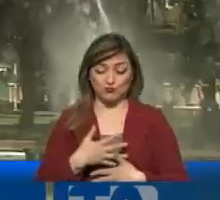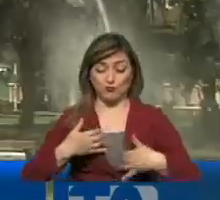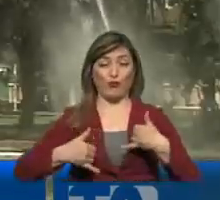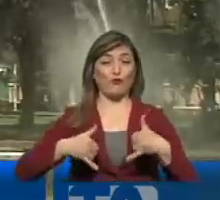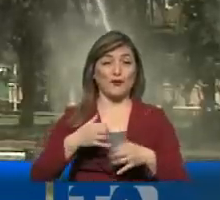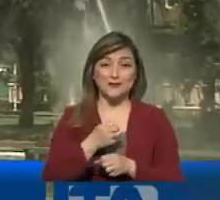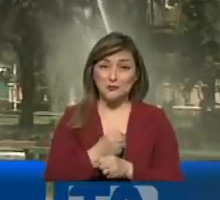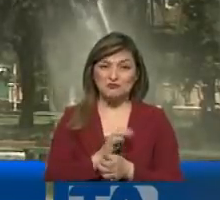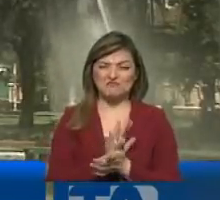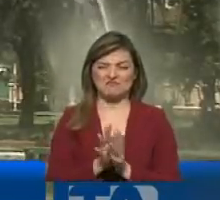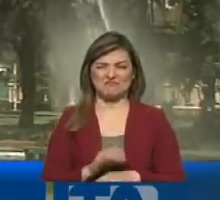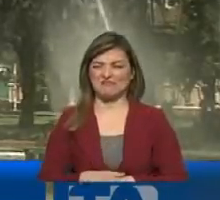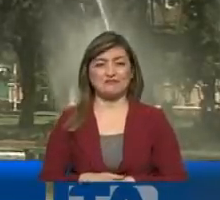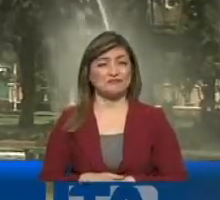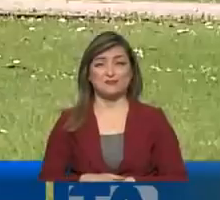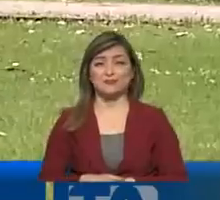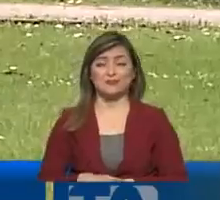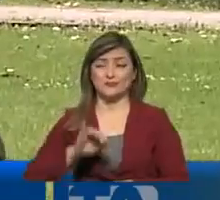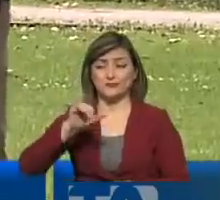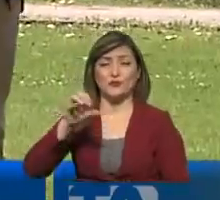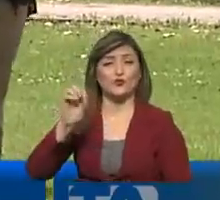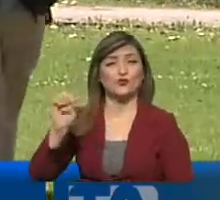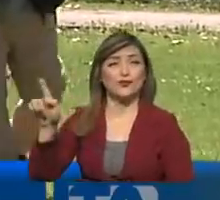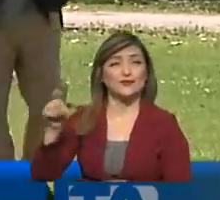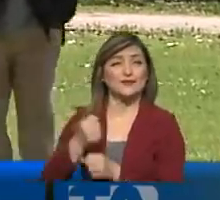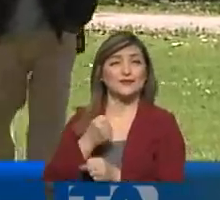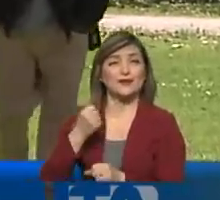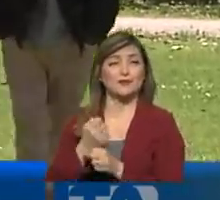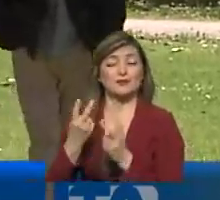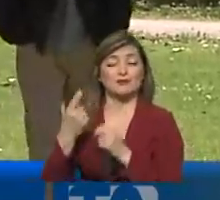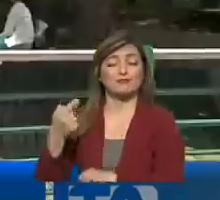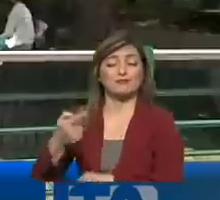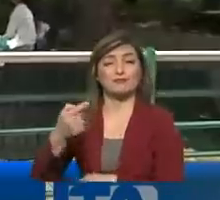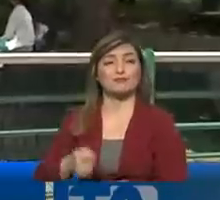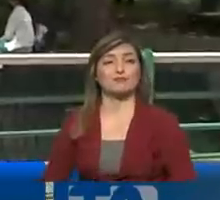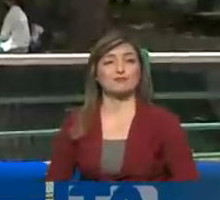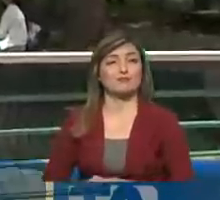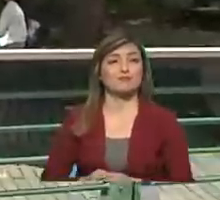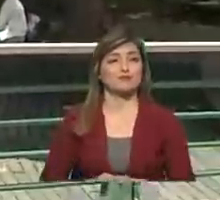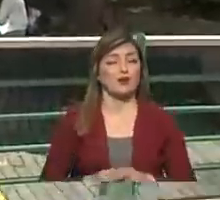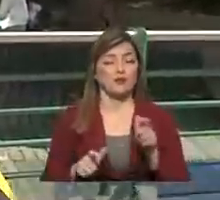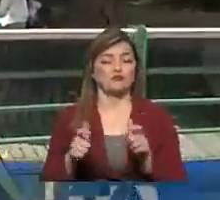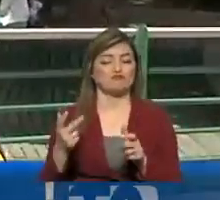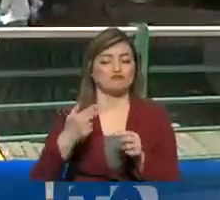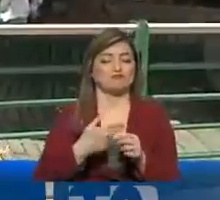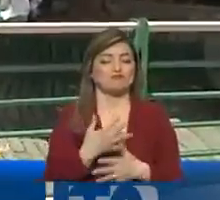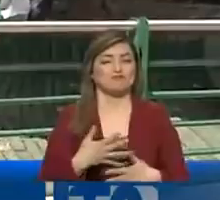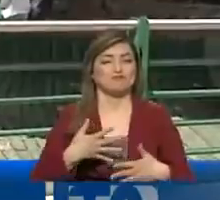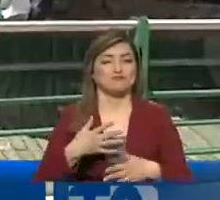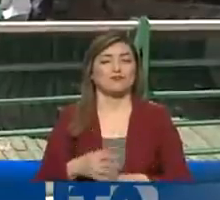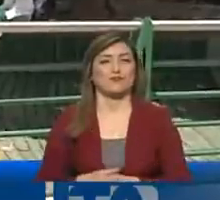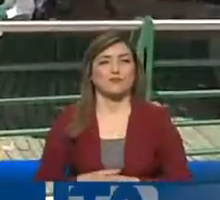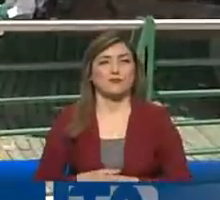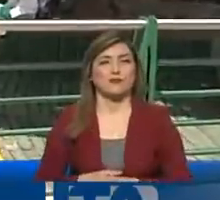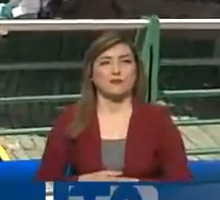no es seguro para nadie, afirma José, quien por su trabajo lo visita a diario. Viene a divertirse. Pues